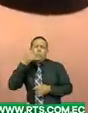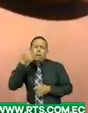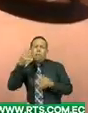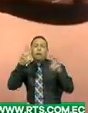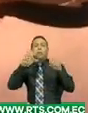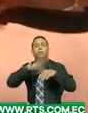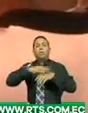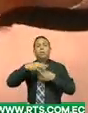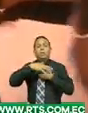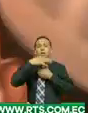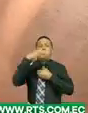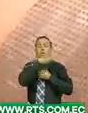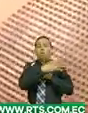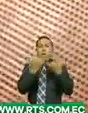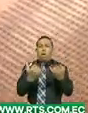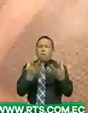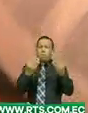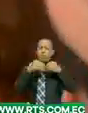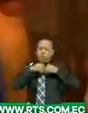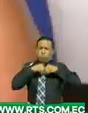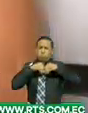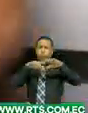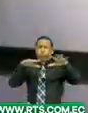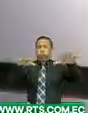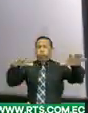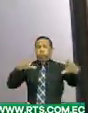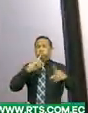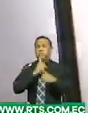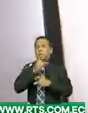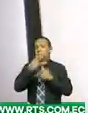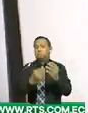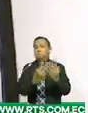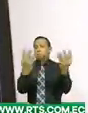sigue desafiando a la ciudadanía que no se cuida. Informa.